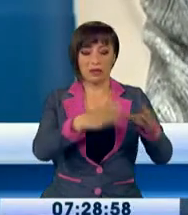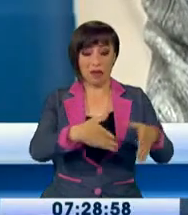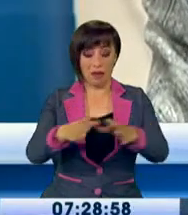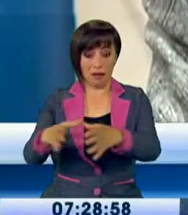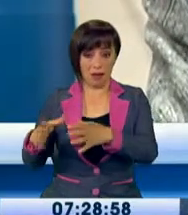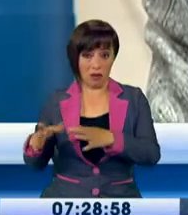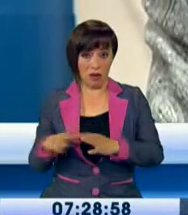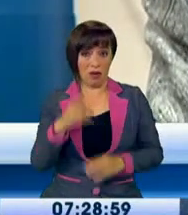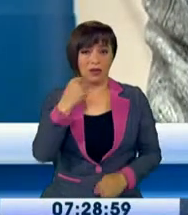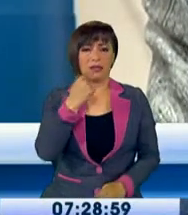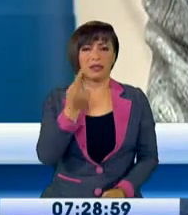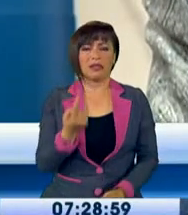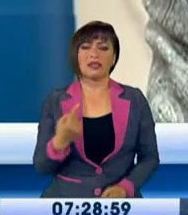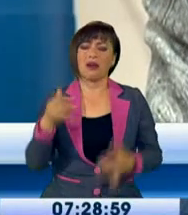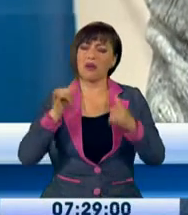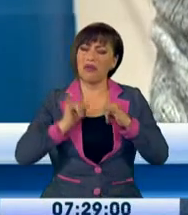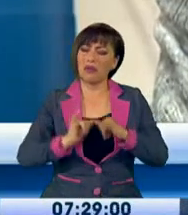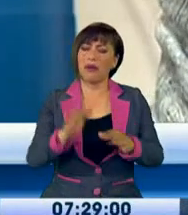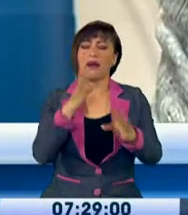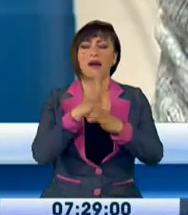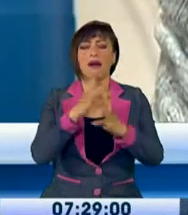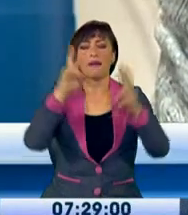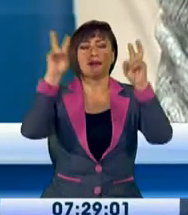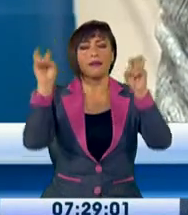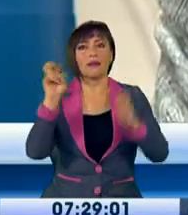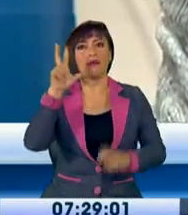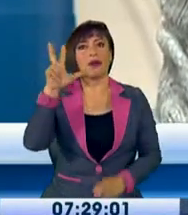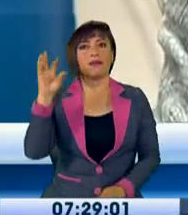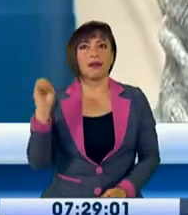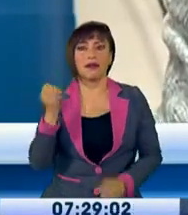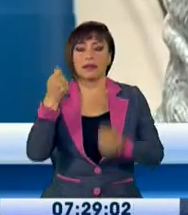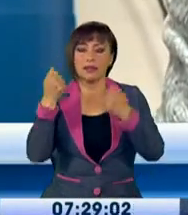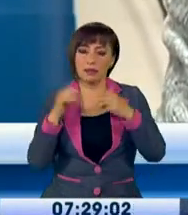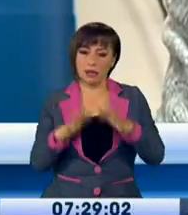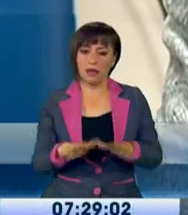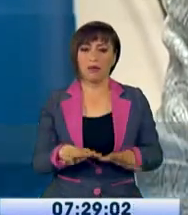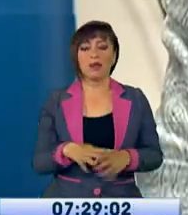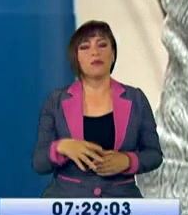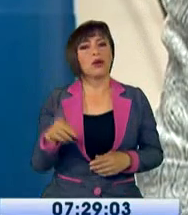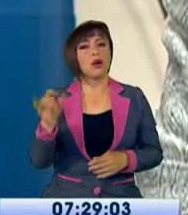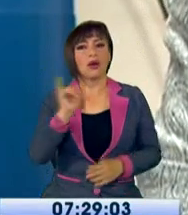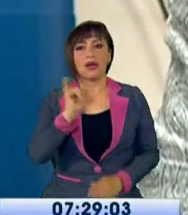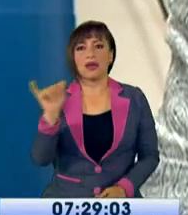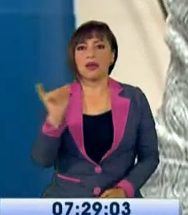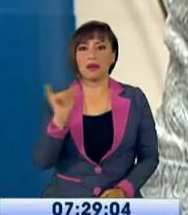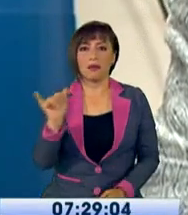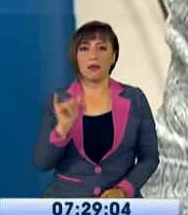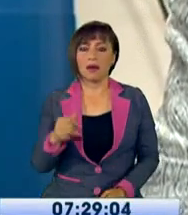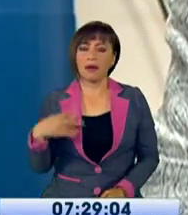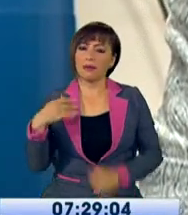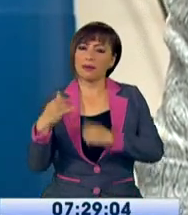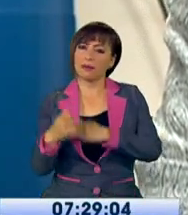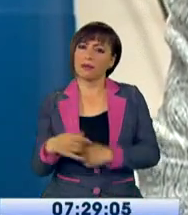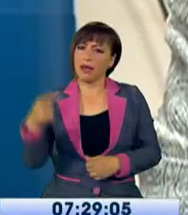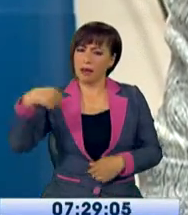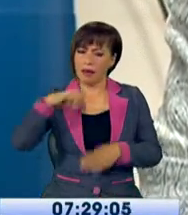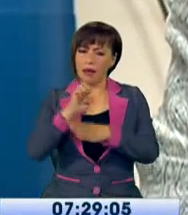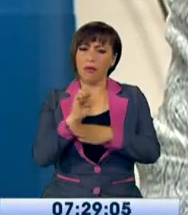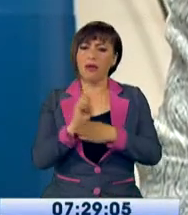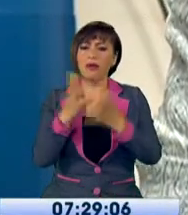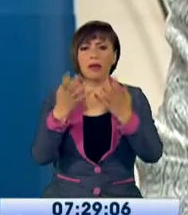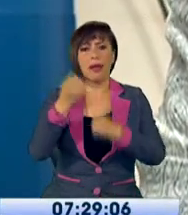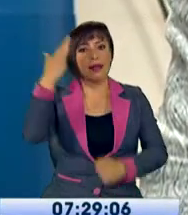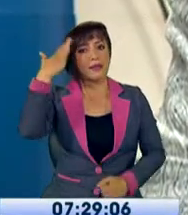con el 30 de septiembre? Porque el 30 de septiembre, igual que muchos otros casos, el país tiene derecho a saber la